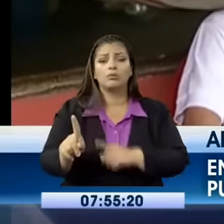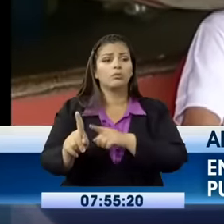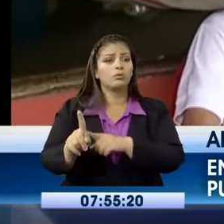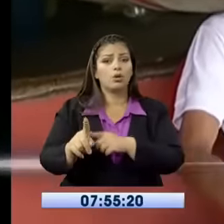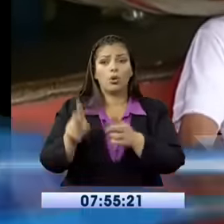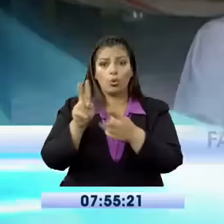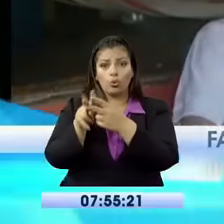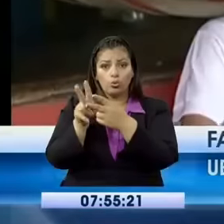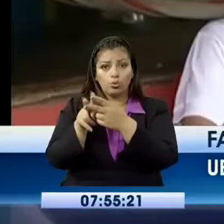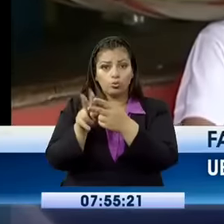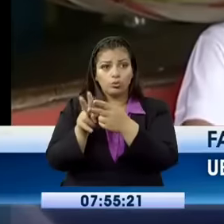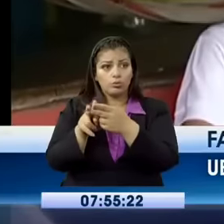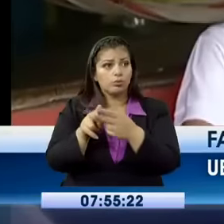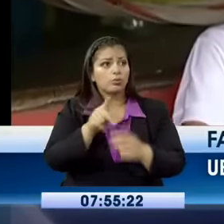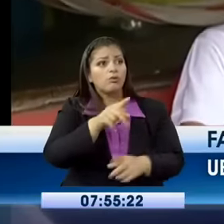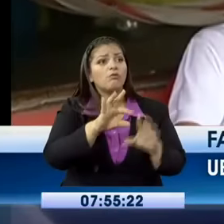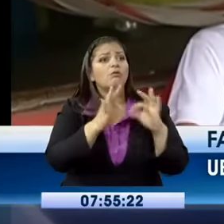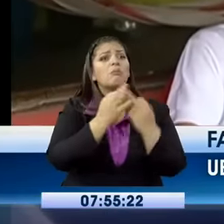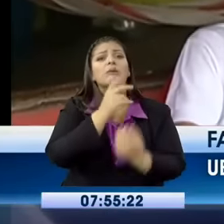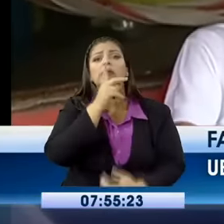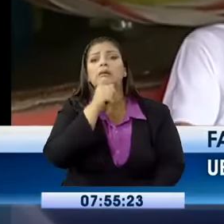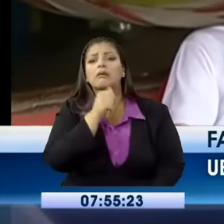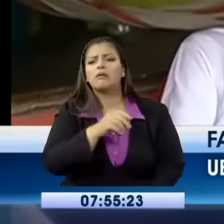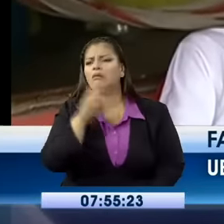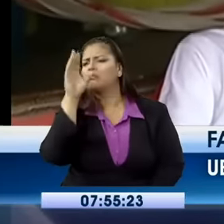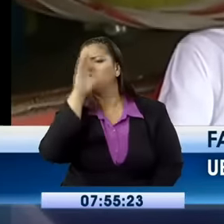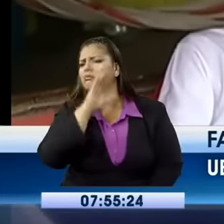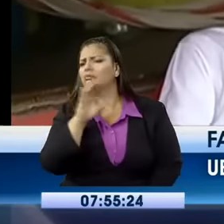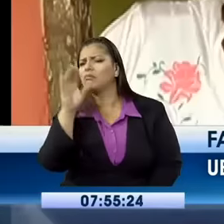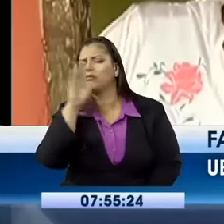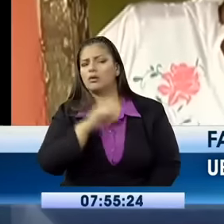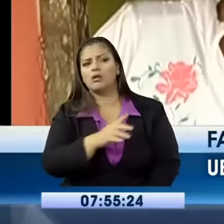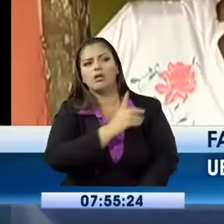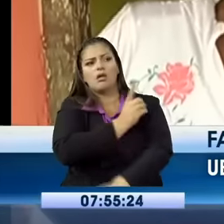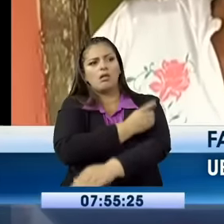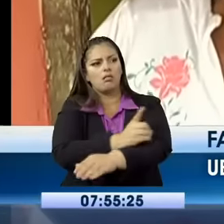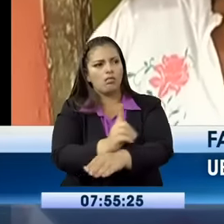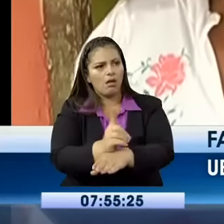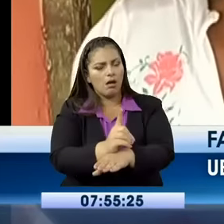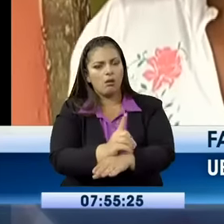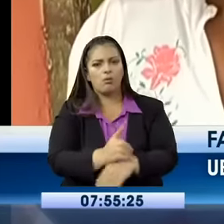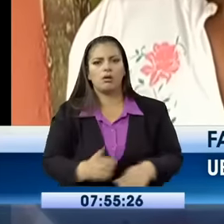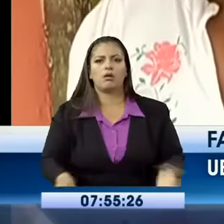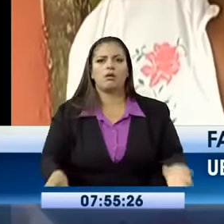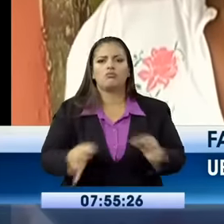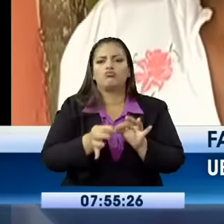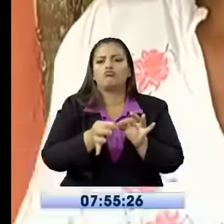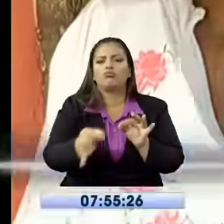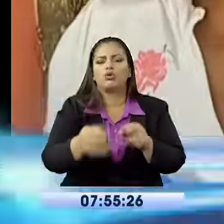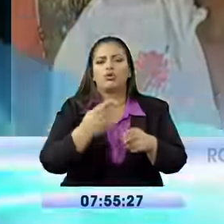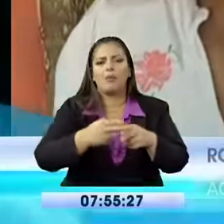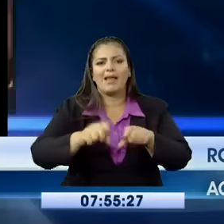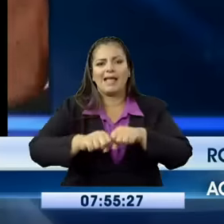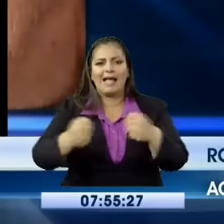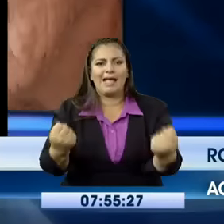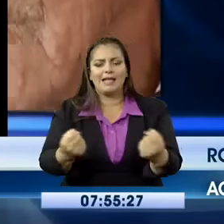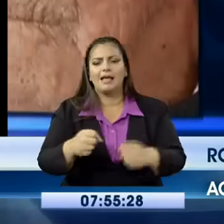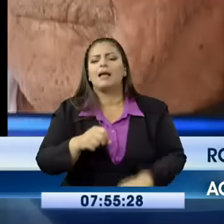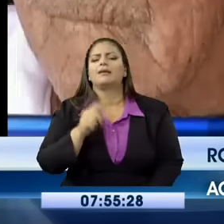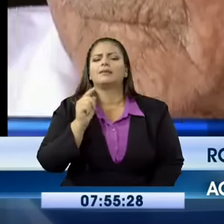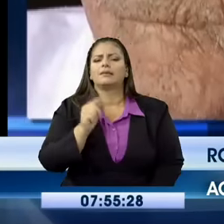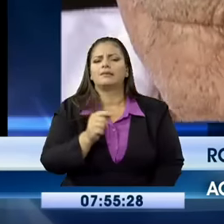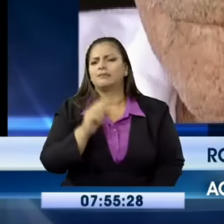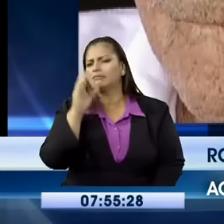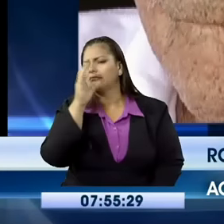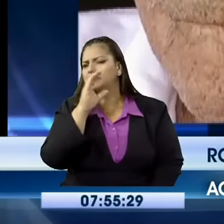los familiares del adulto mayor ido al ya me ido a las cañas nadie me da razón de si usted